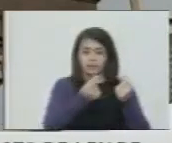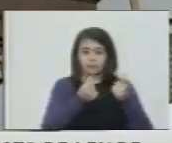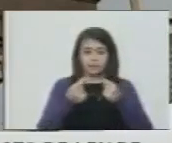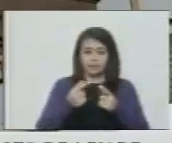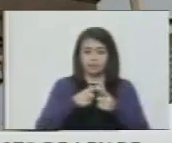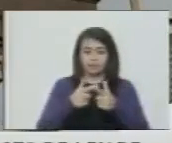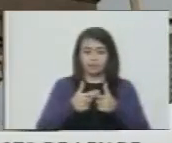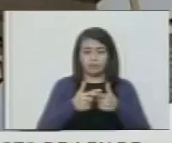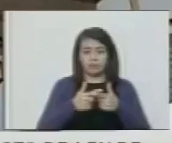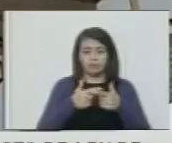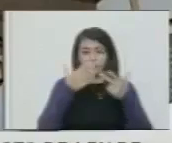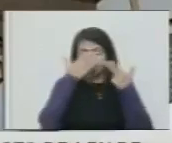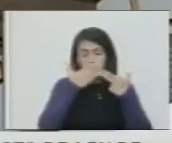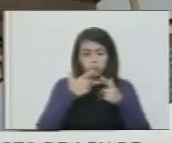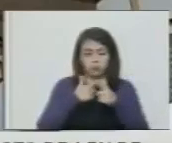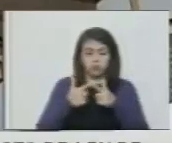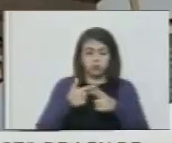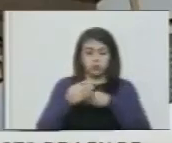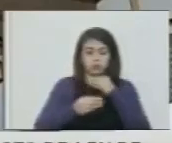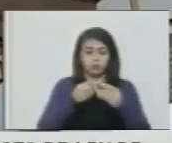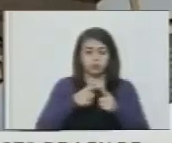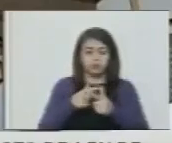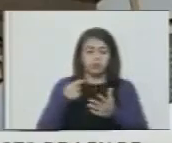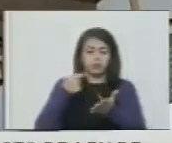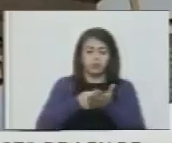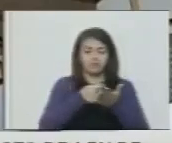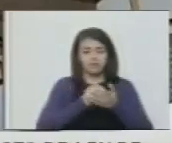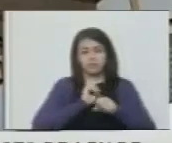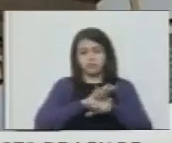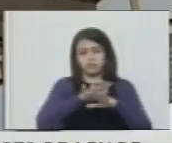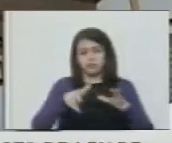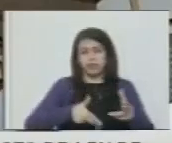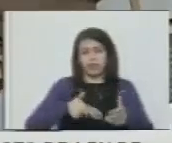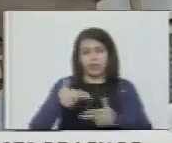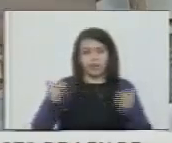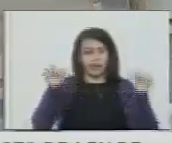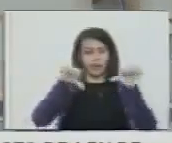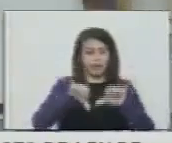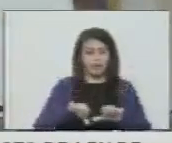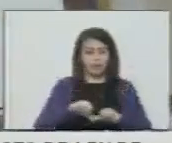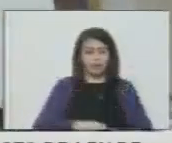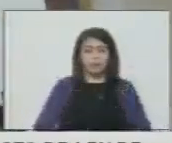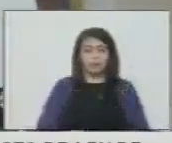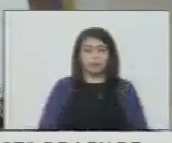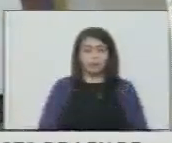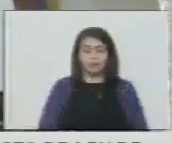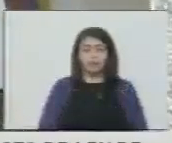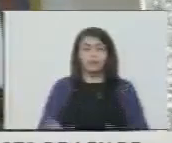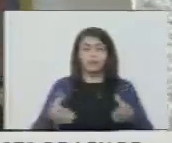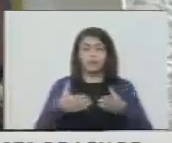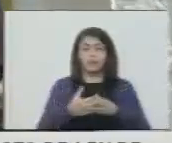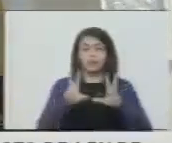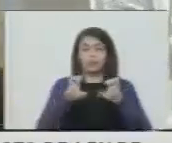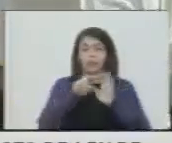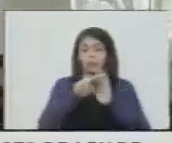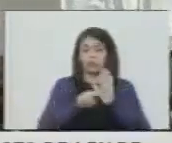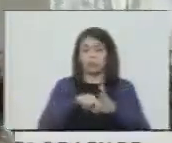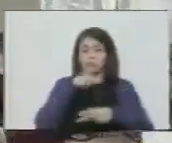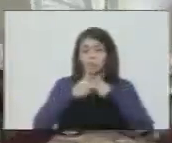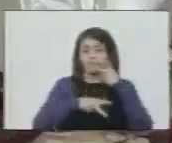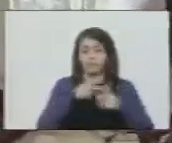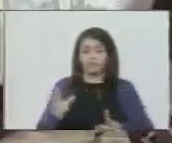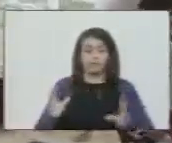financiamiento al terrorismo y financiamiento de la proliferación de armas de destrucción masiva. Conjunto de normas y